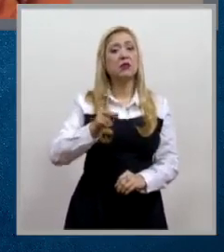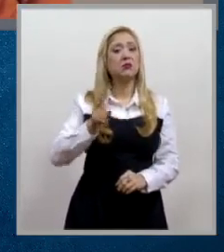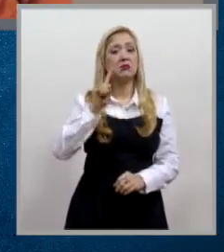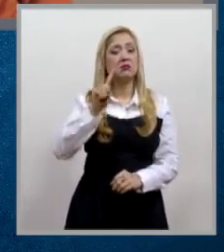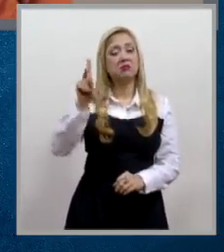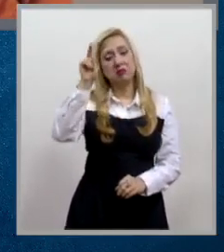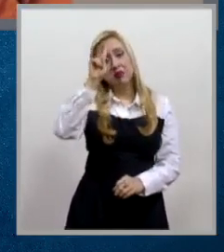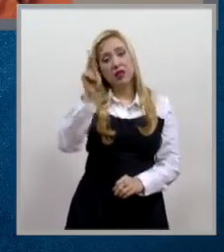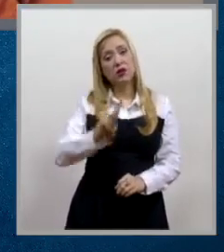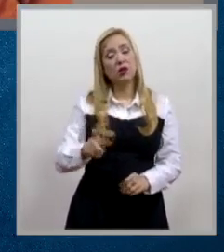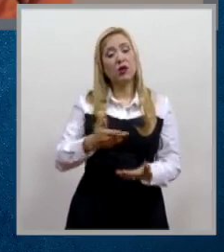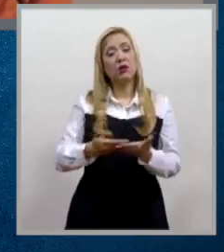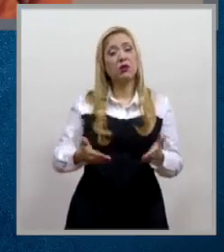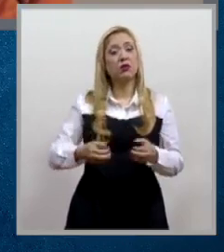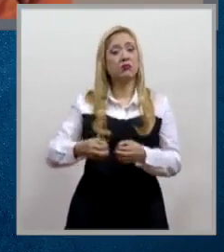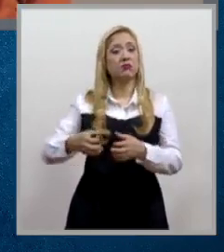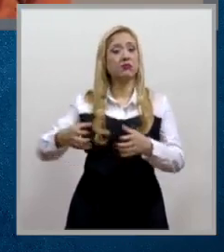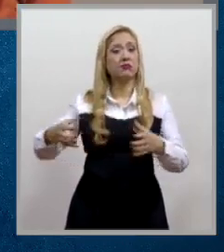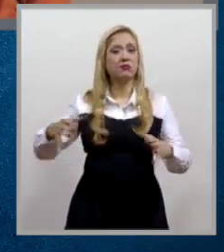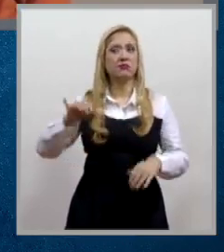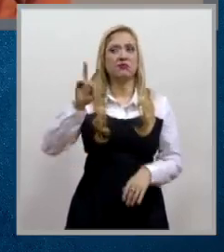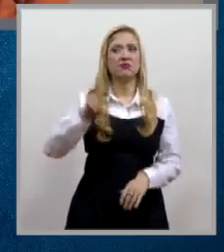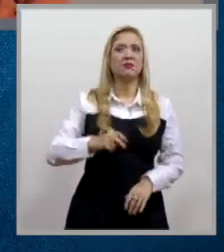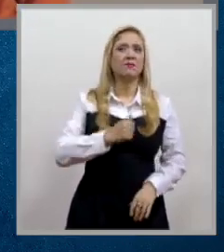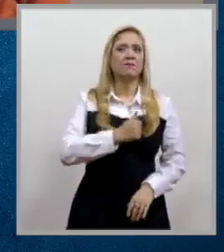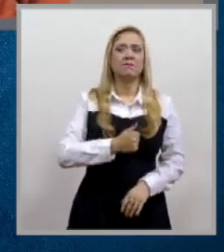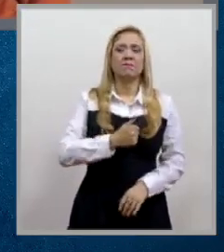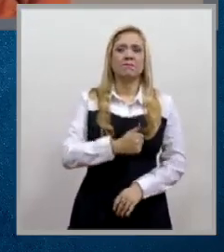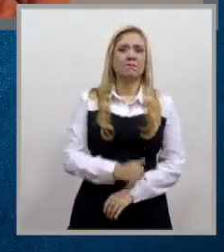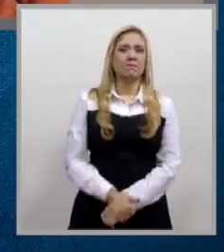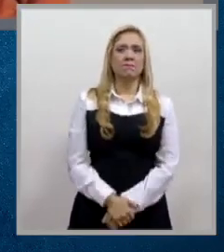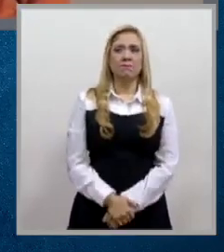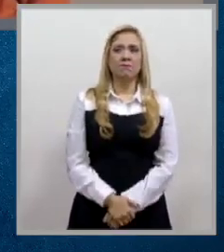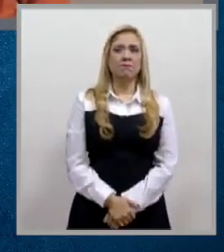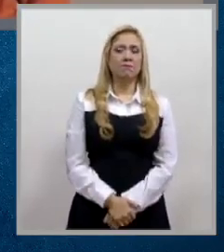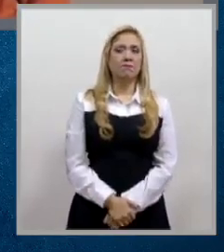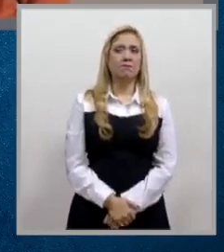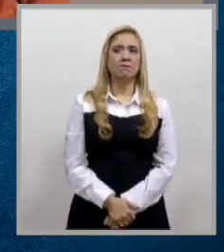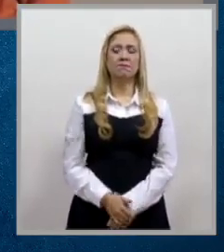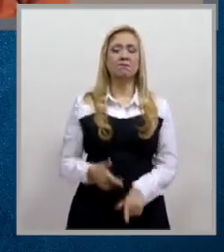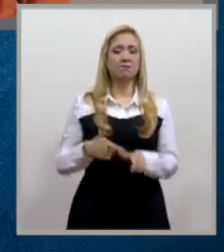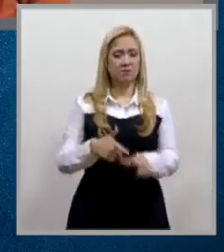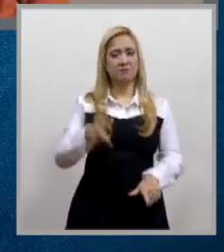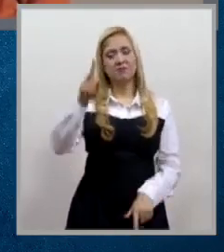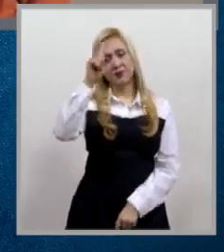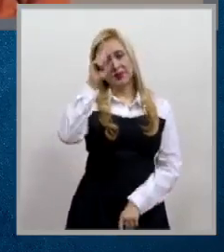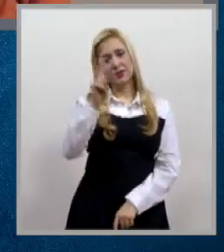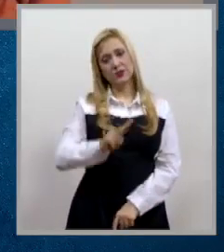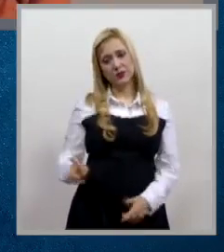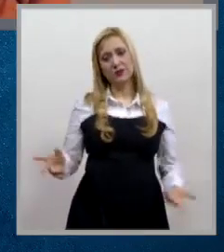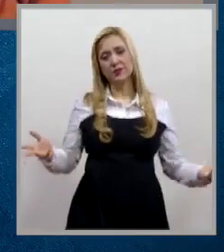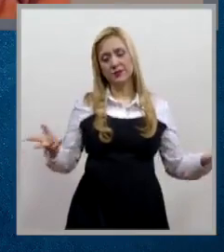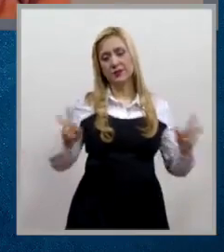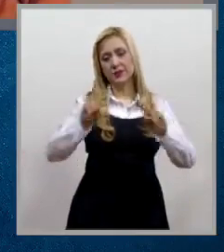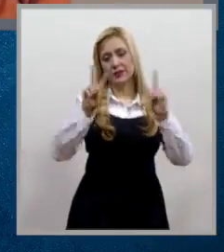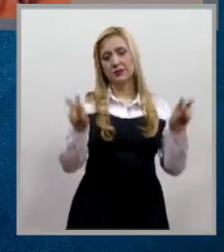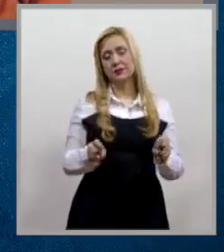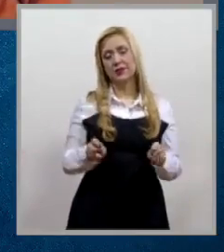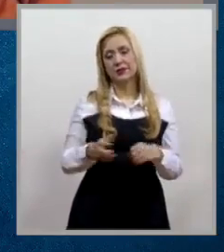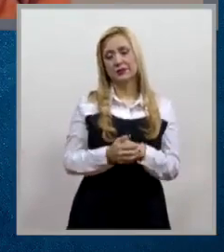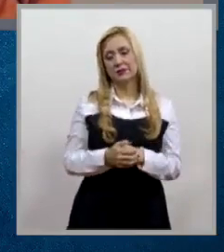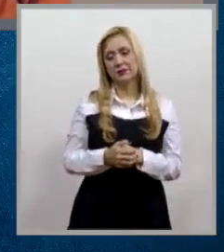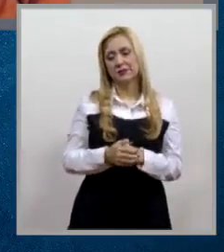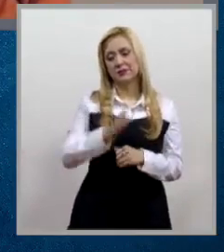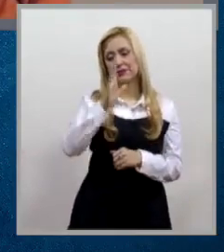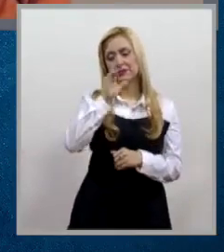Sin duda. Y bueno, enfatizar, ¿no? La situación desafortunadamente ha ido empeorando en este tema y es un tema que no, digamos,